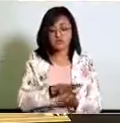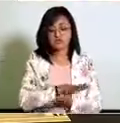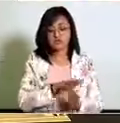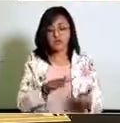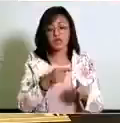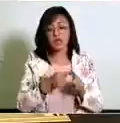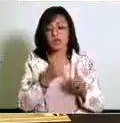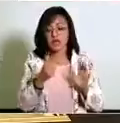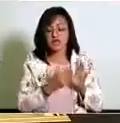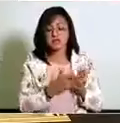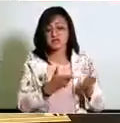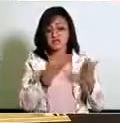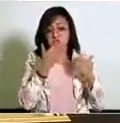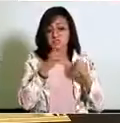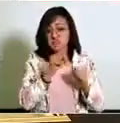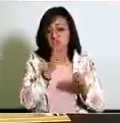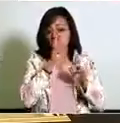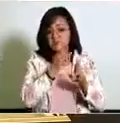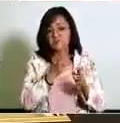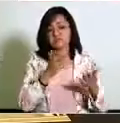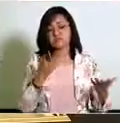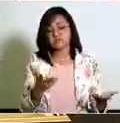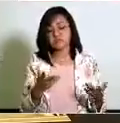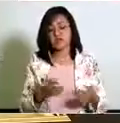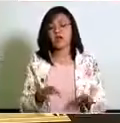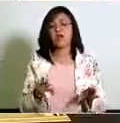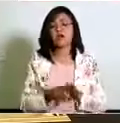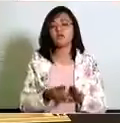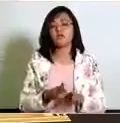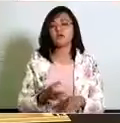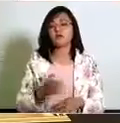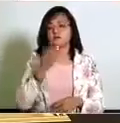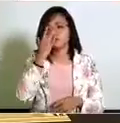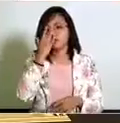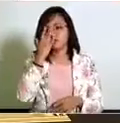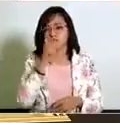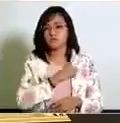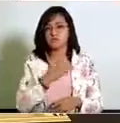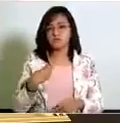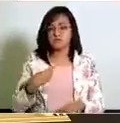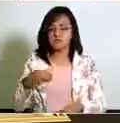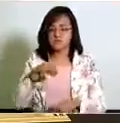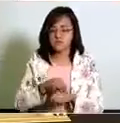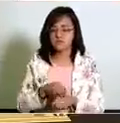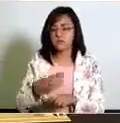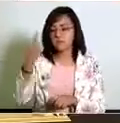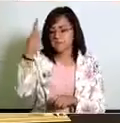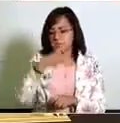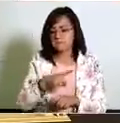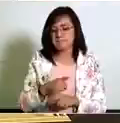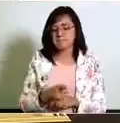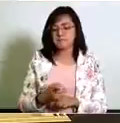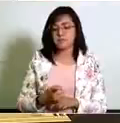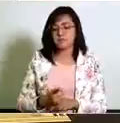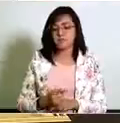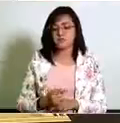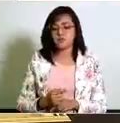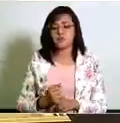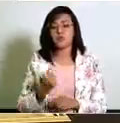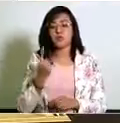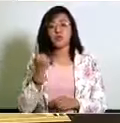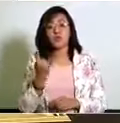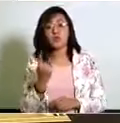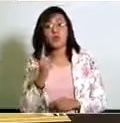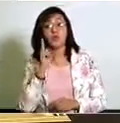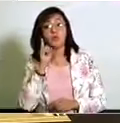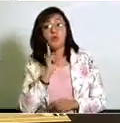de la ley en el sentido que debería de haber corrido La designación a favor de un una